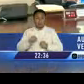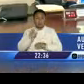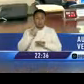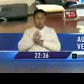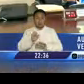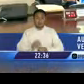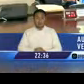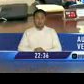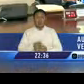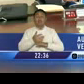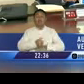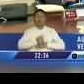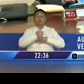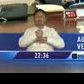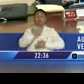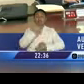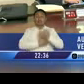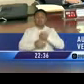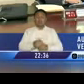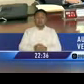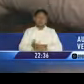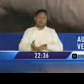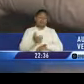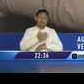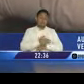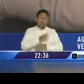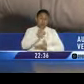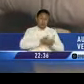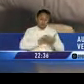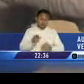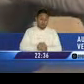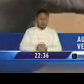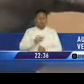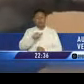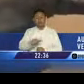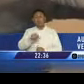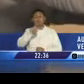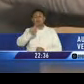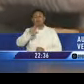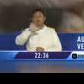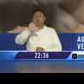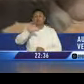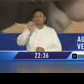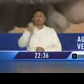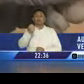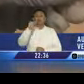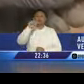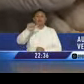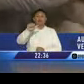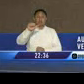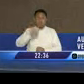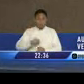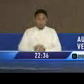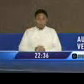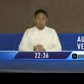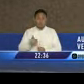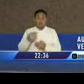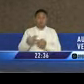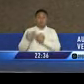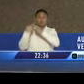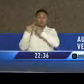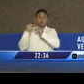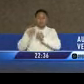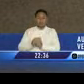país. Autoridades indicaron que previo a la autorización, la Agencia de Regulación de Control y Vigilancia Sanitaria, ARSA, será la encargada